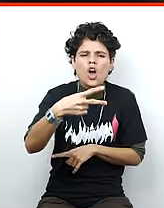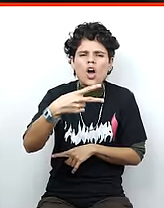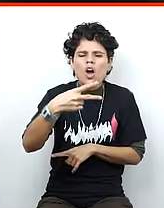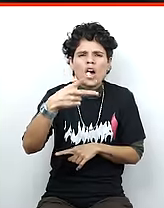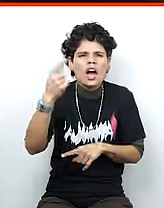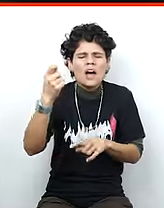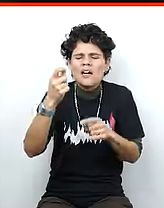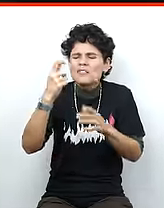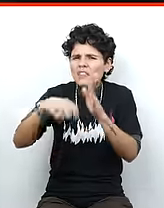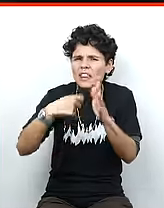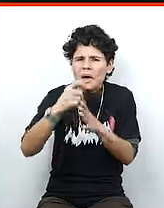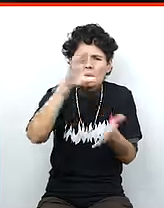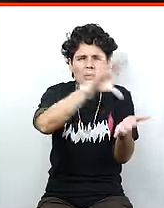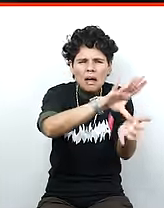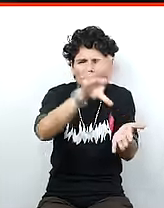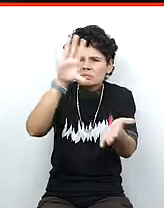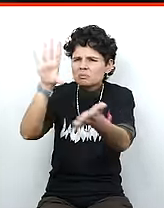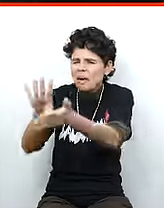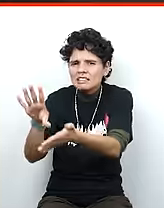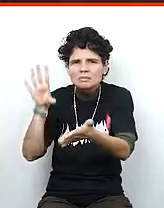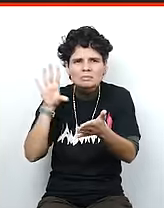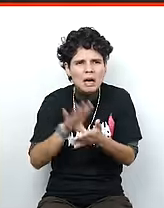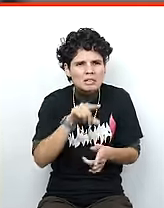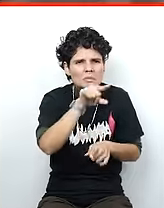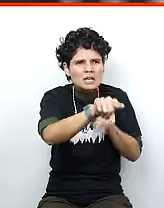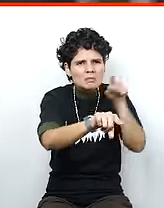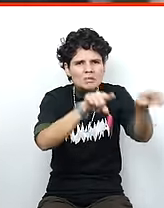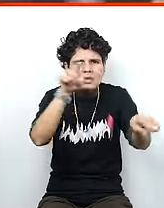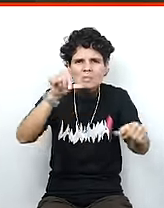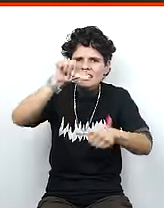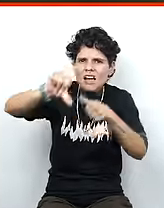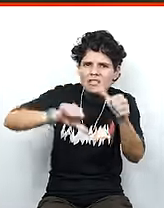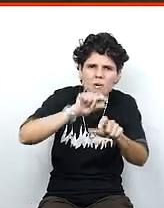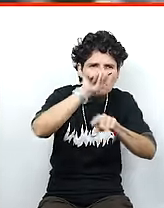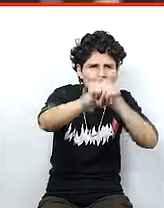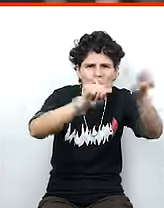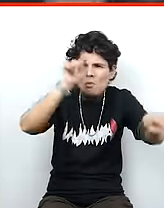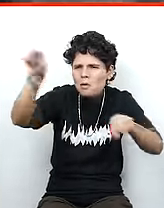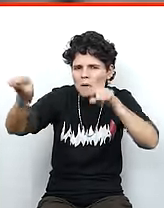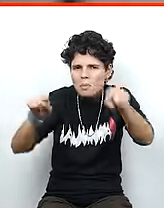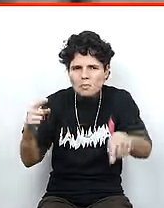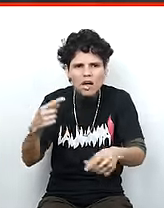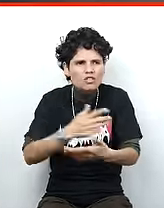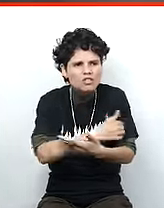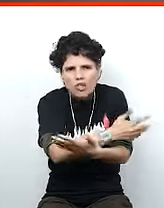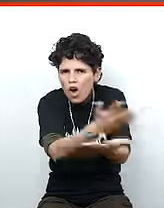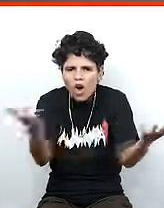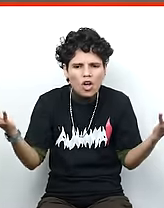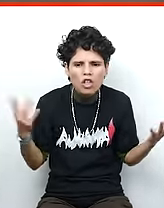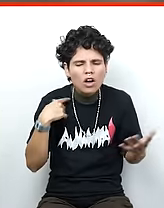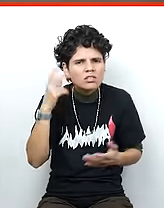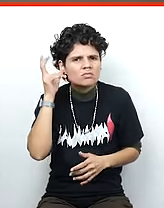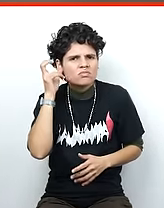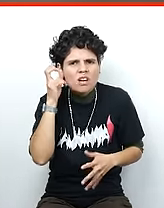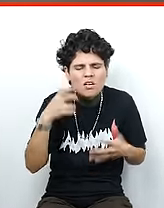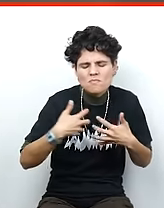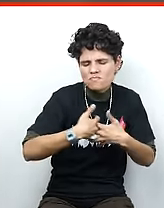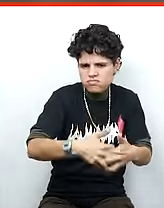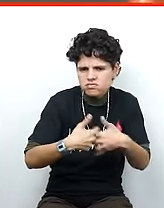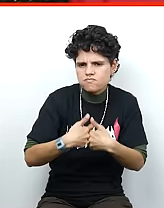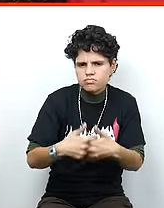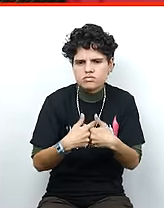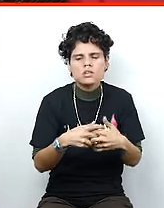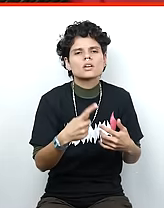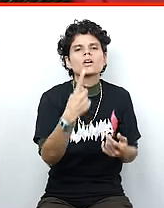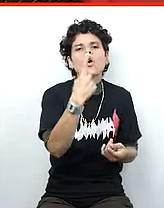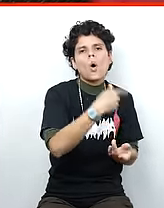Sí, Guatemala, sí, y Nicaragua, lo más loco, todo Centroamérica. Lo más loco era que los números, pues, mano, que yo ya hoy día era lunes, el tema tenía